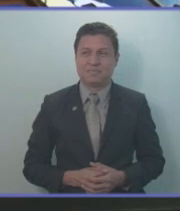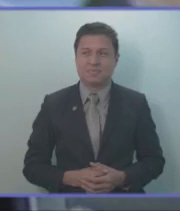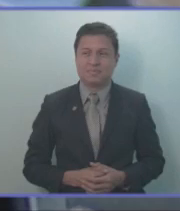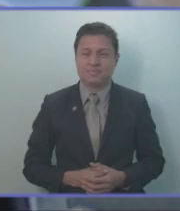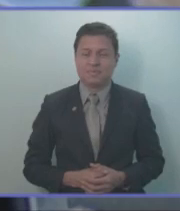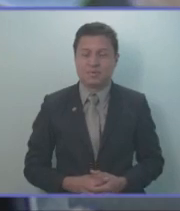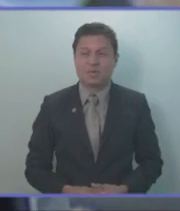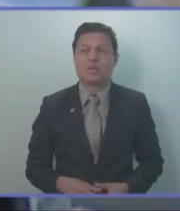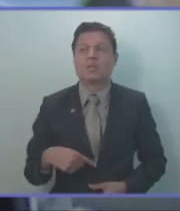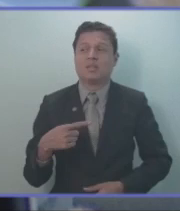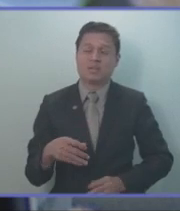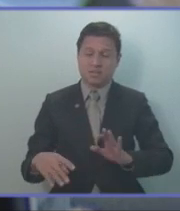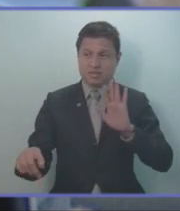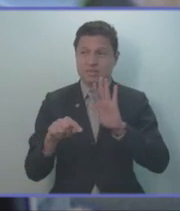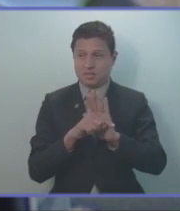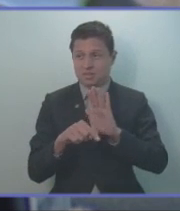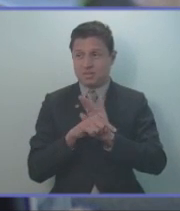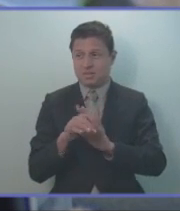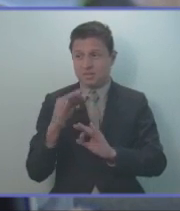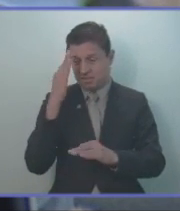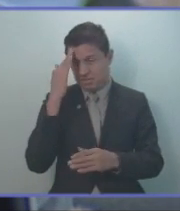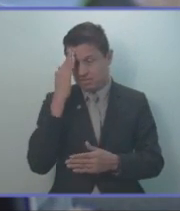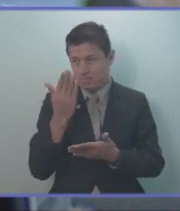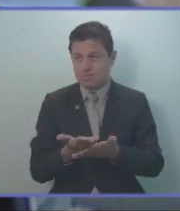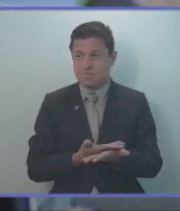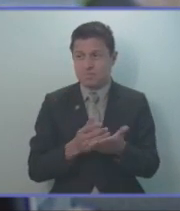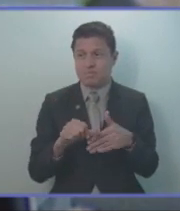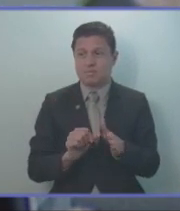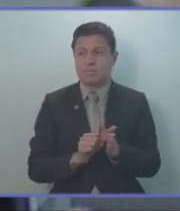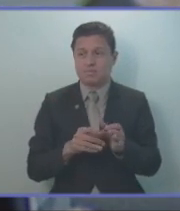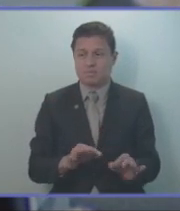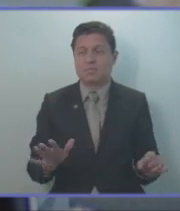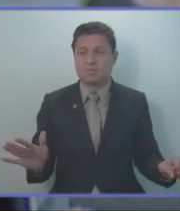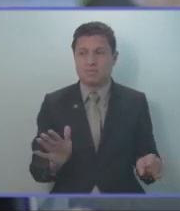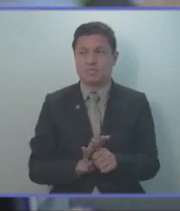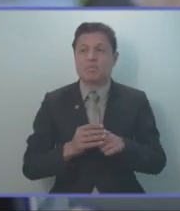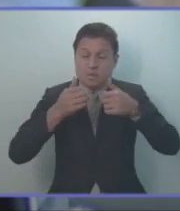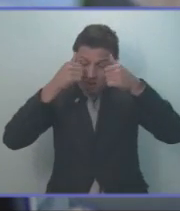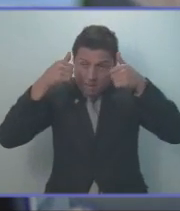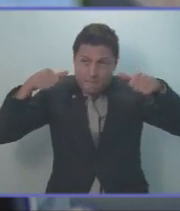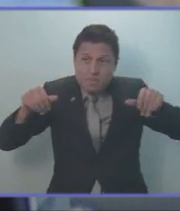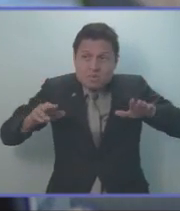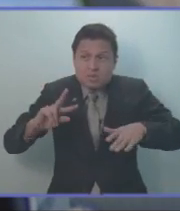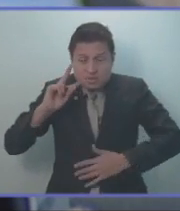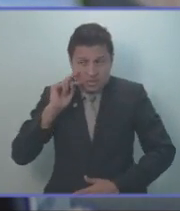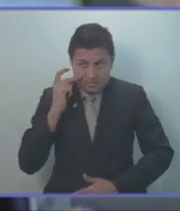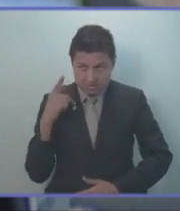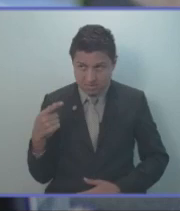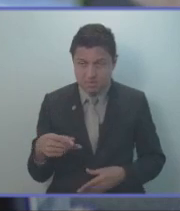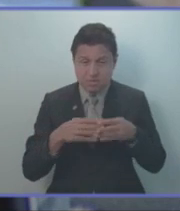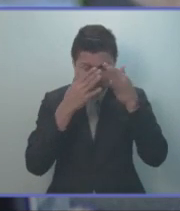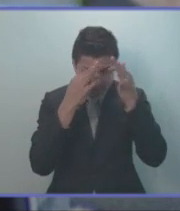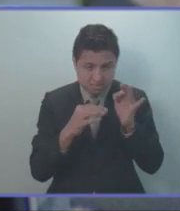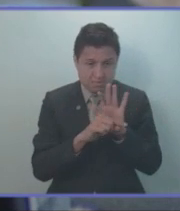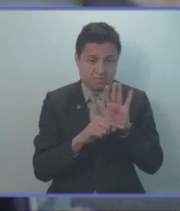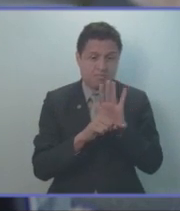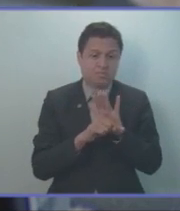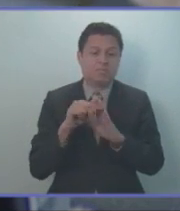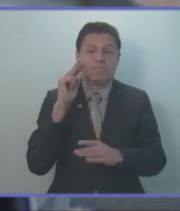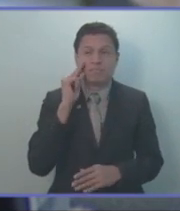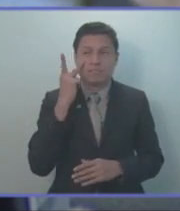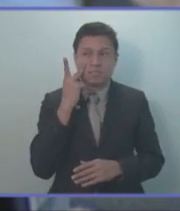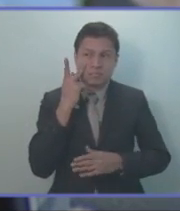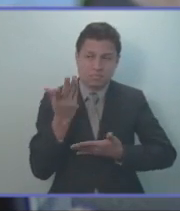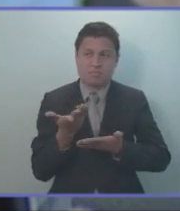es desfavorable que, una vez conocido por el Pleno, alcance la mayoría necesaria para su aprobación. Es decir, cuando un dictamen desfavorable se refiere